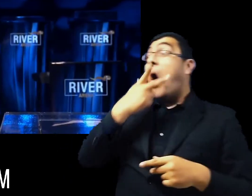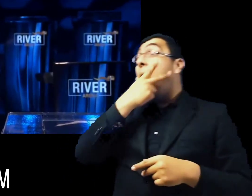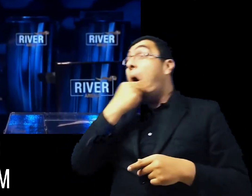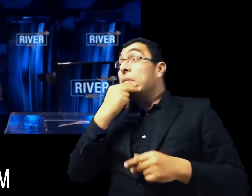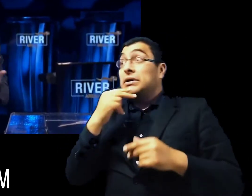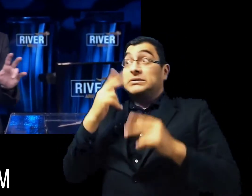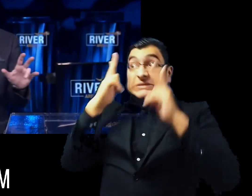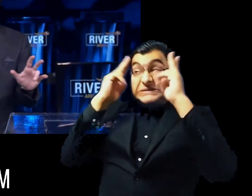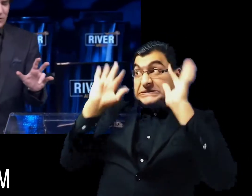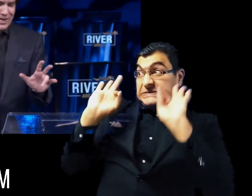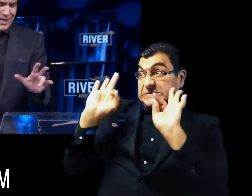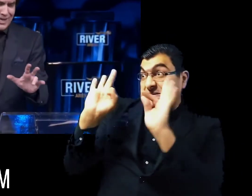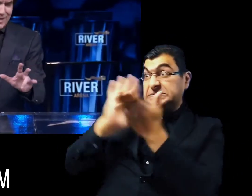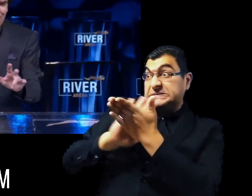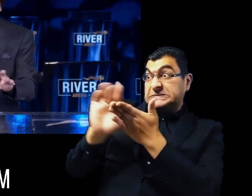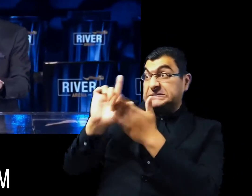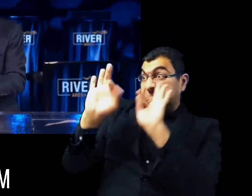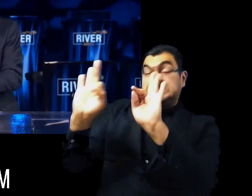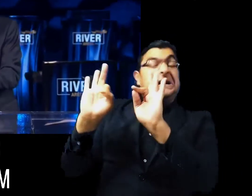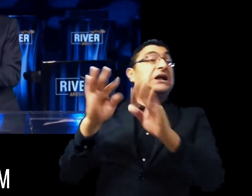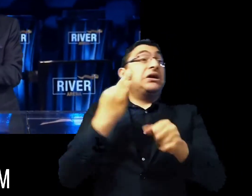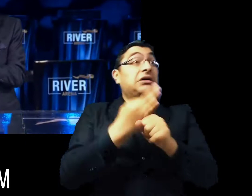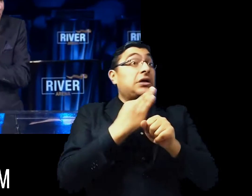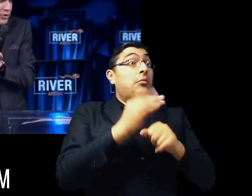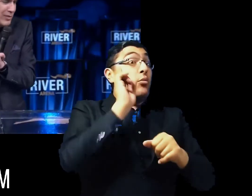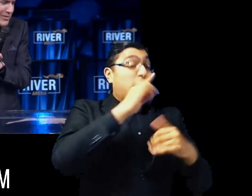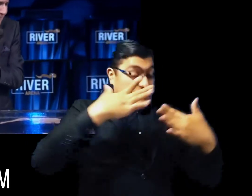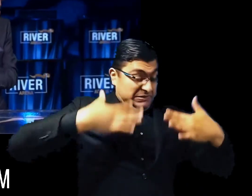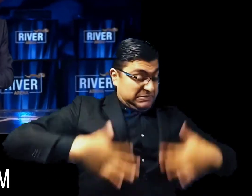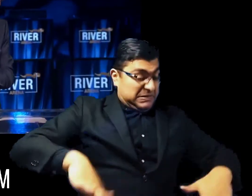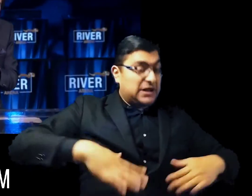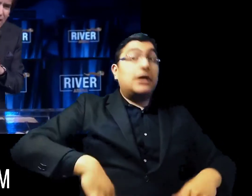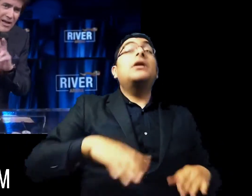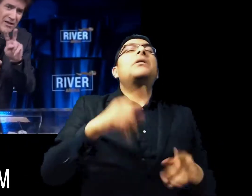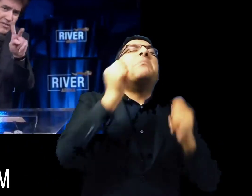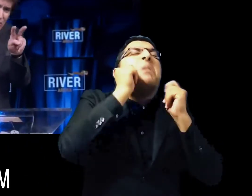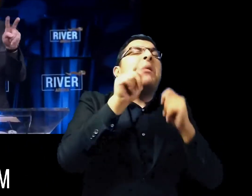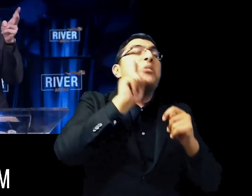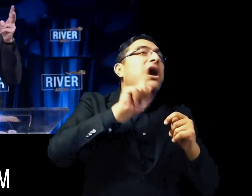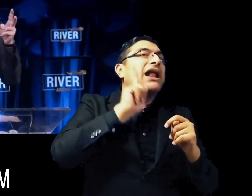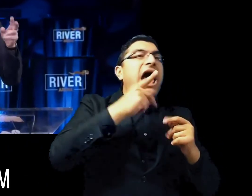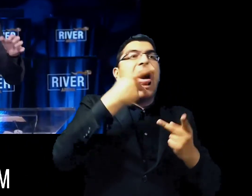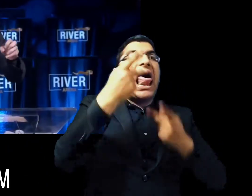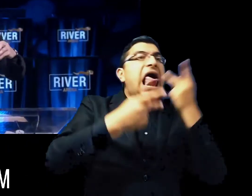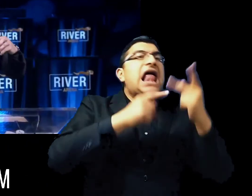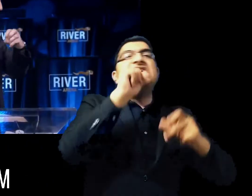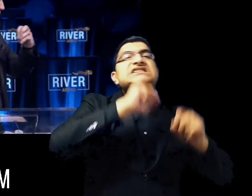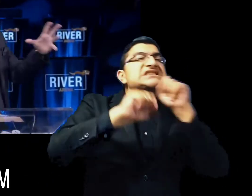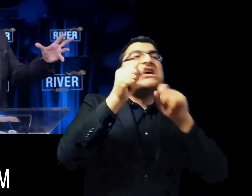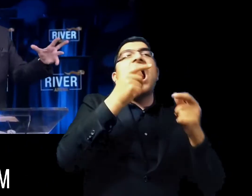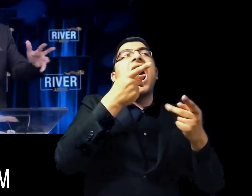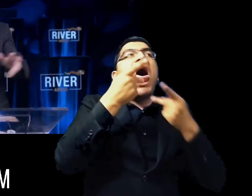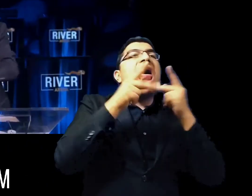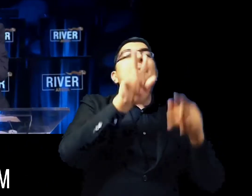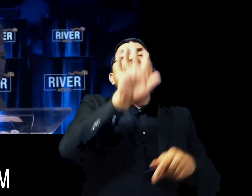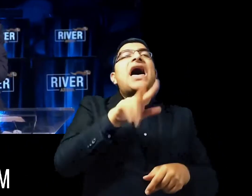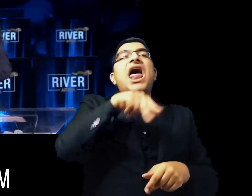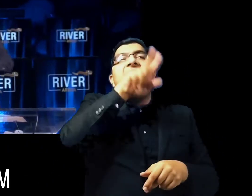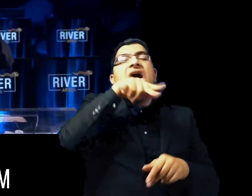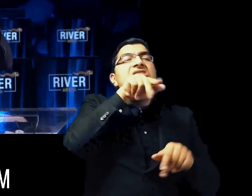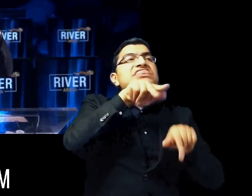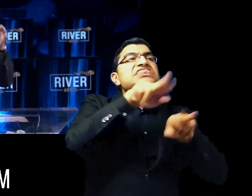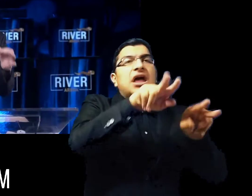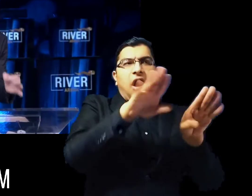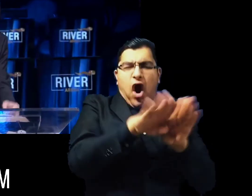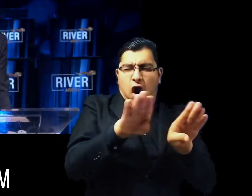Eso era determinante. No importa que algunas mujeres tuvieran una lengua bífida y hablaran de todo el mundo y fueran